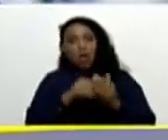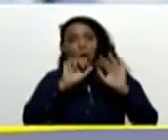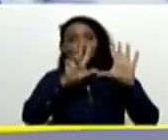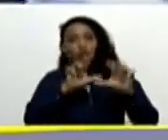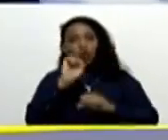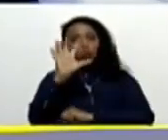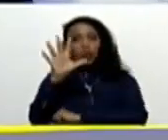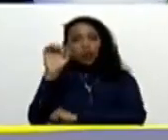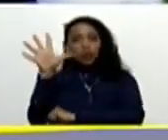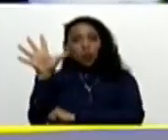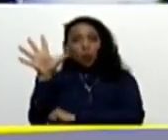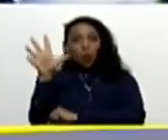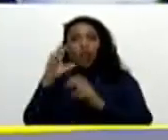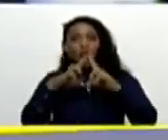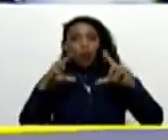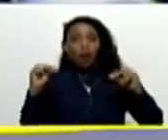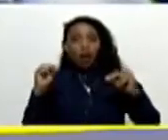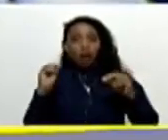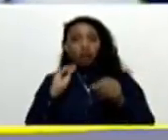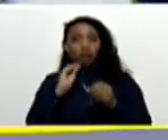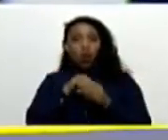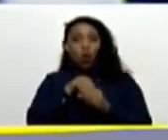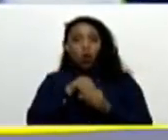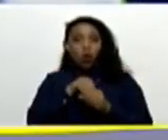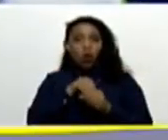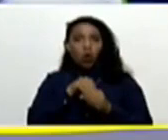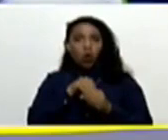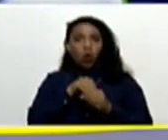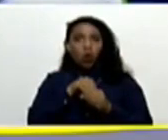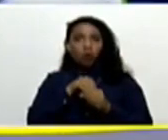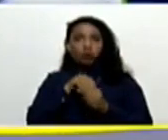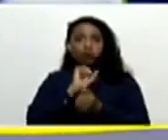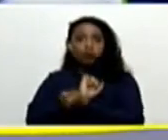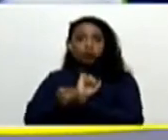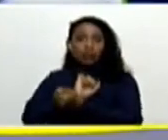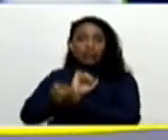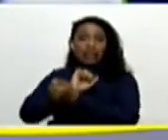1855, Nicaragua invadida por los esclavistas yanqui,